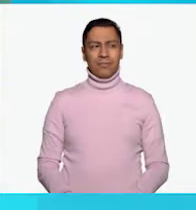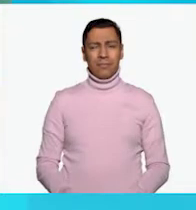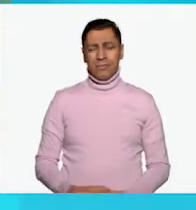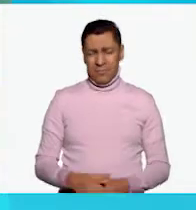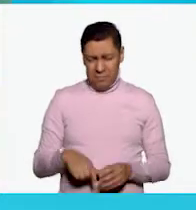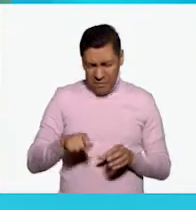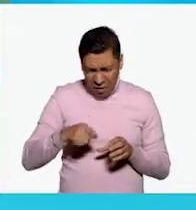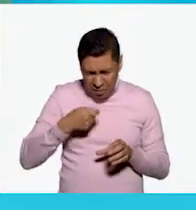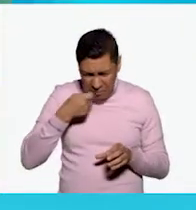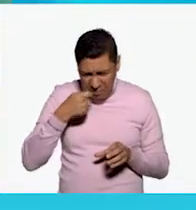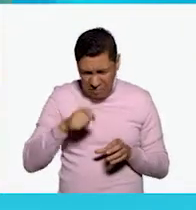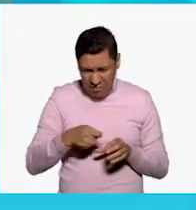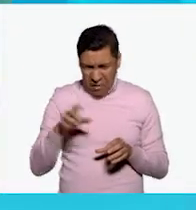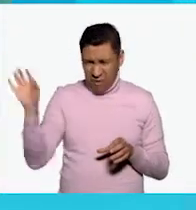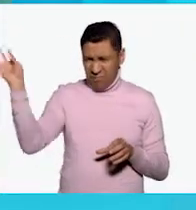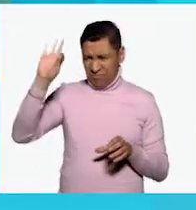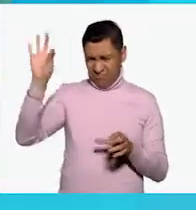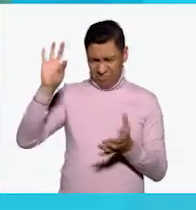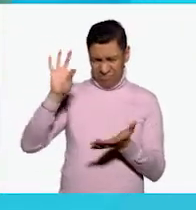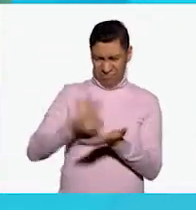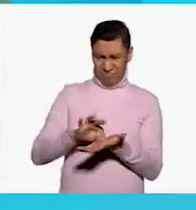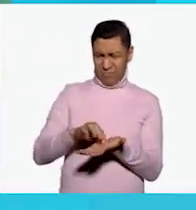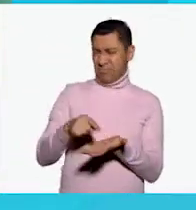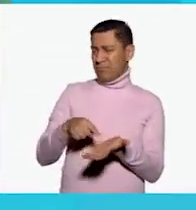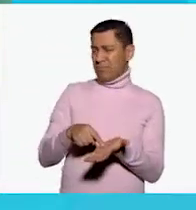Mamá, hay una mosca en mi comida.